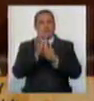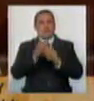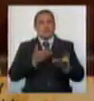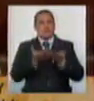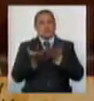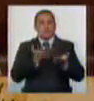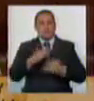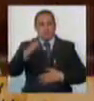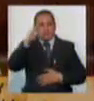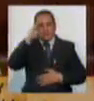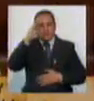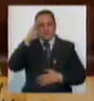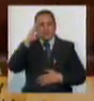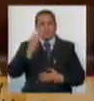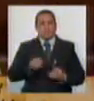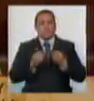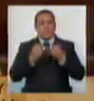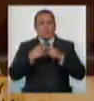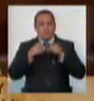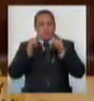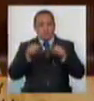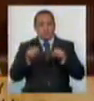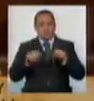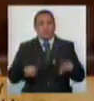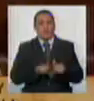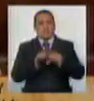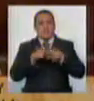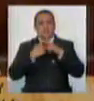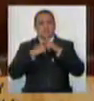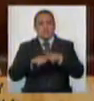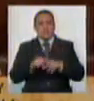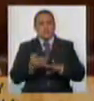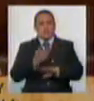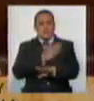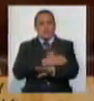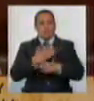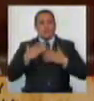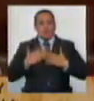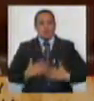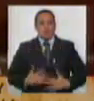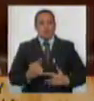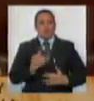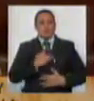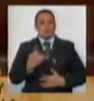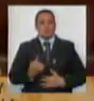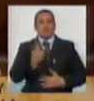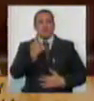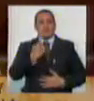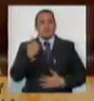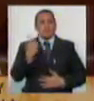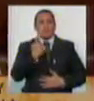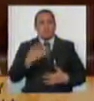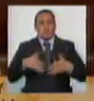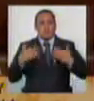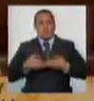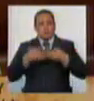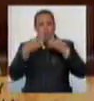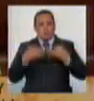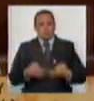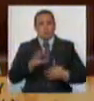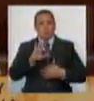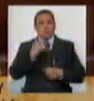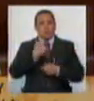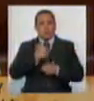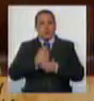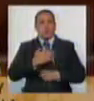servicio policial, para lo cual iniciaremos con que el uniforme solo podrá ser utilizado para el cumplimiento de sus